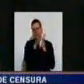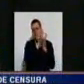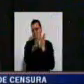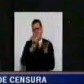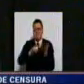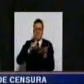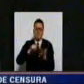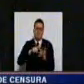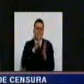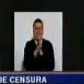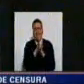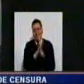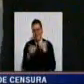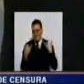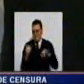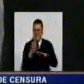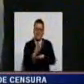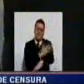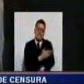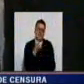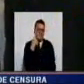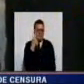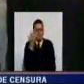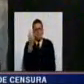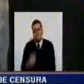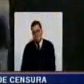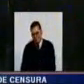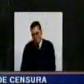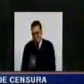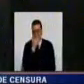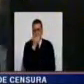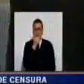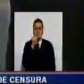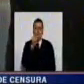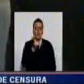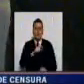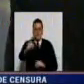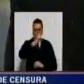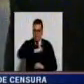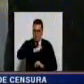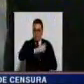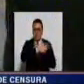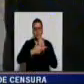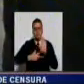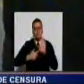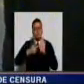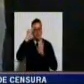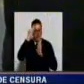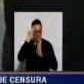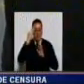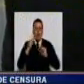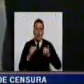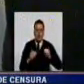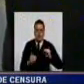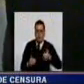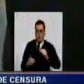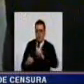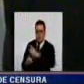Es inconstitucional, primero, porque viola el derecho constitucional a la libre